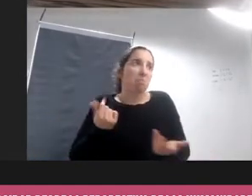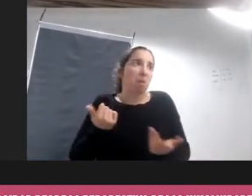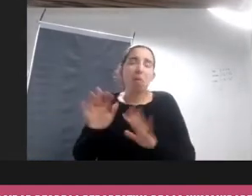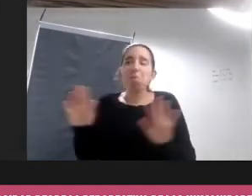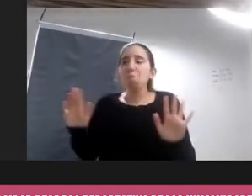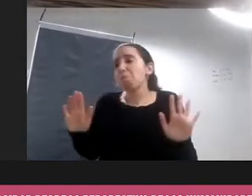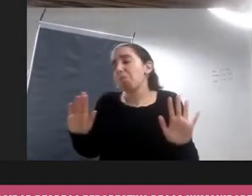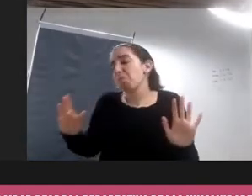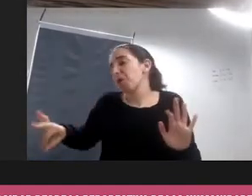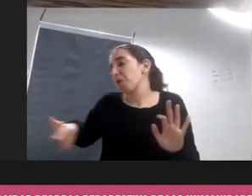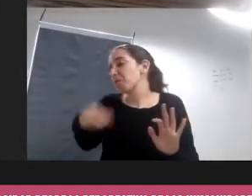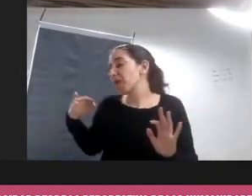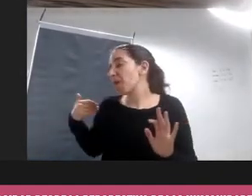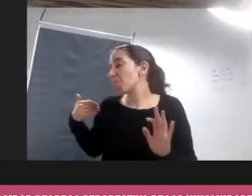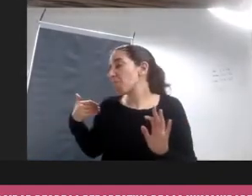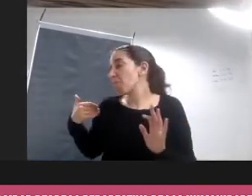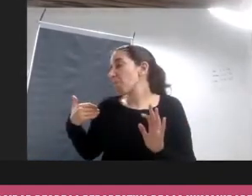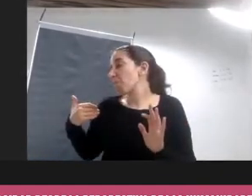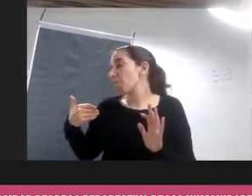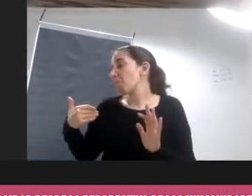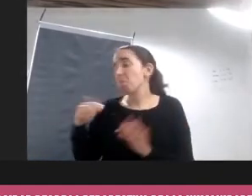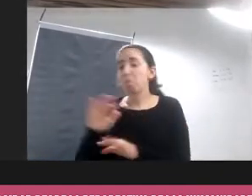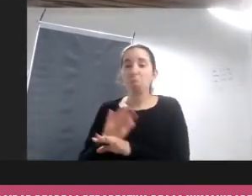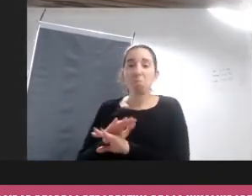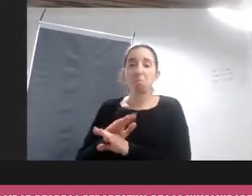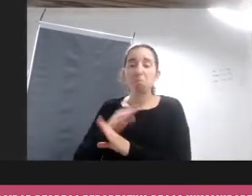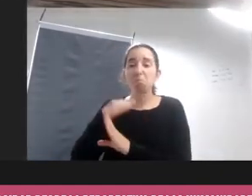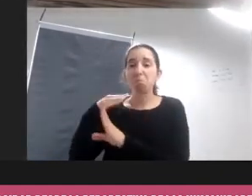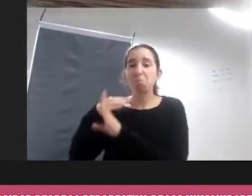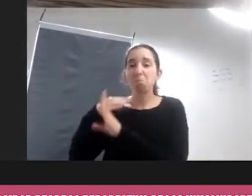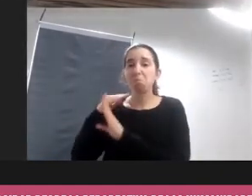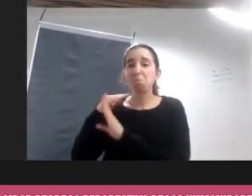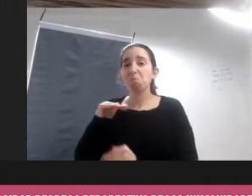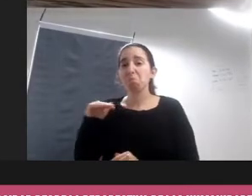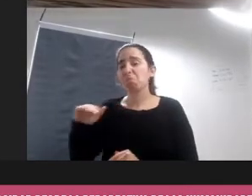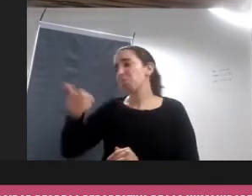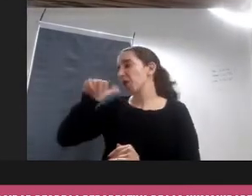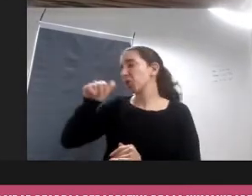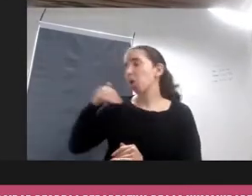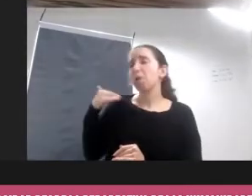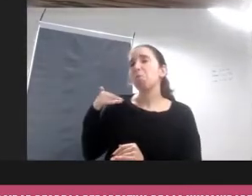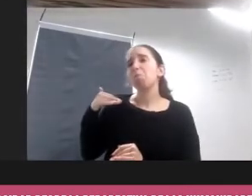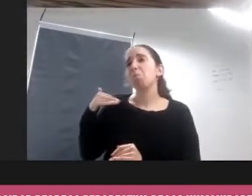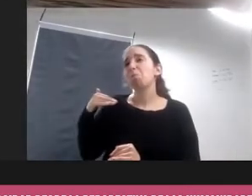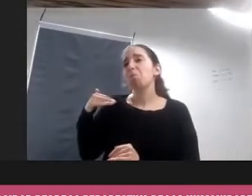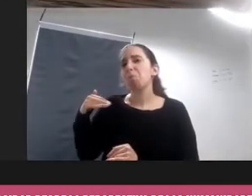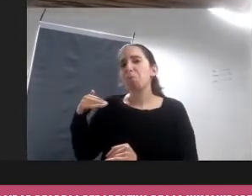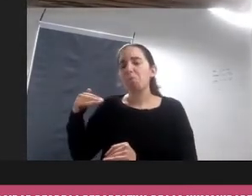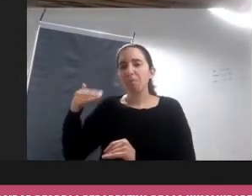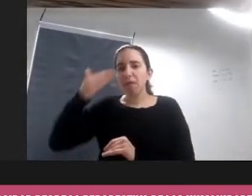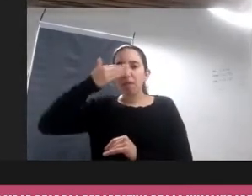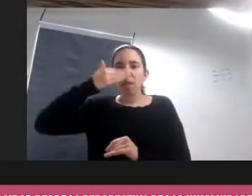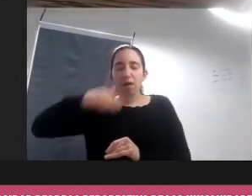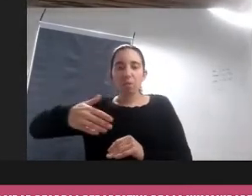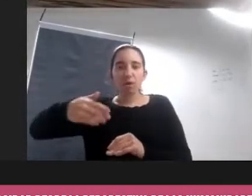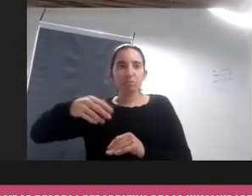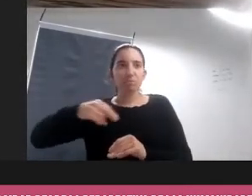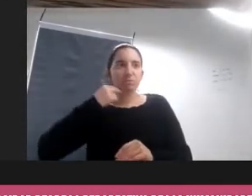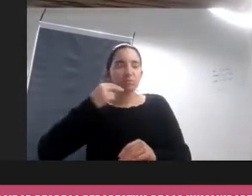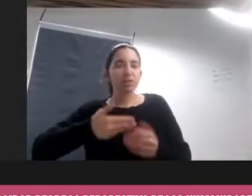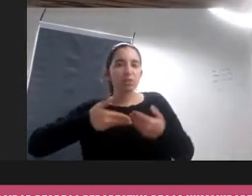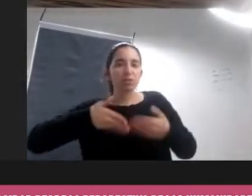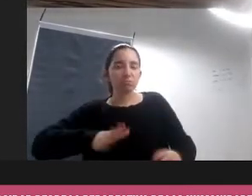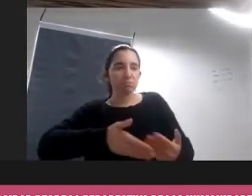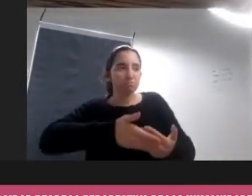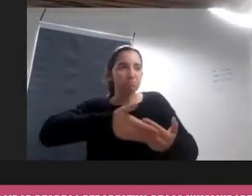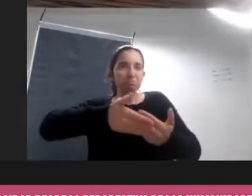estuve viviendo una vida prácticamente casi anulada por el alcohol. Pero desde que lo tuve a él, ya